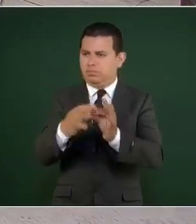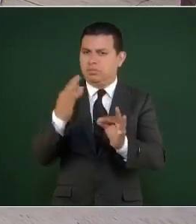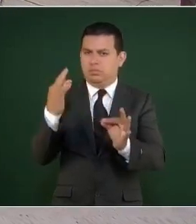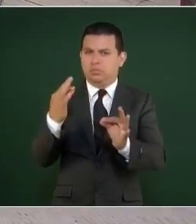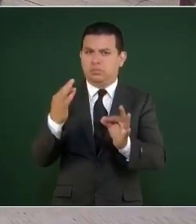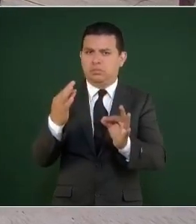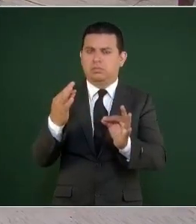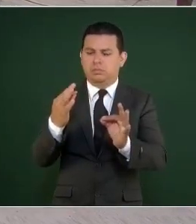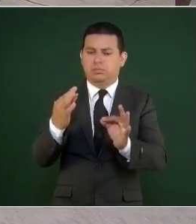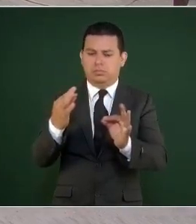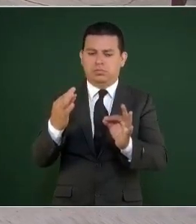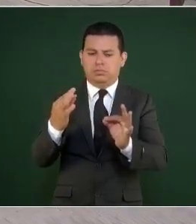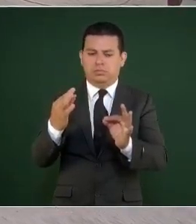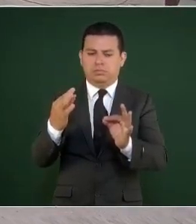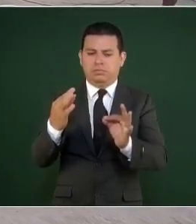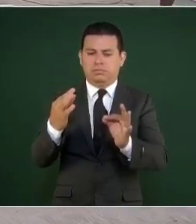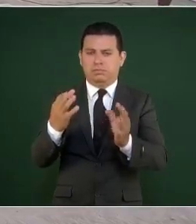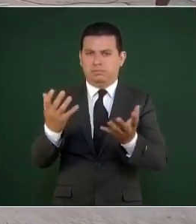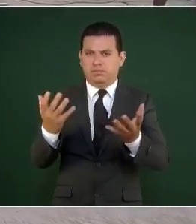Con Rosa Isela.